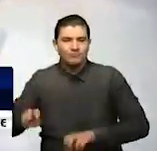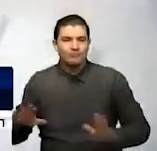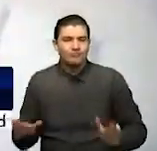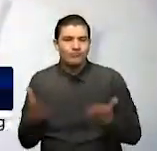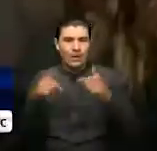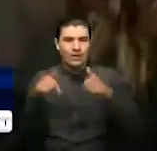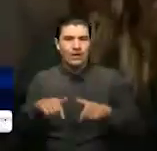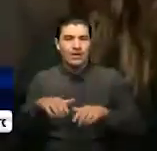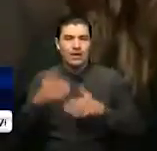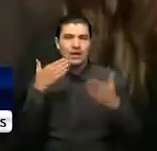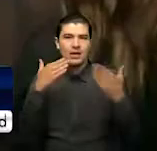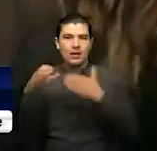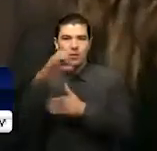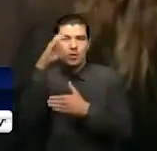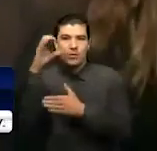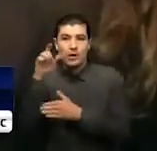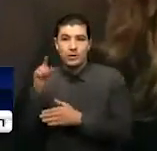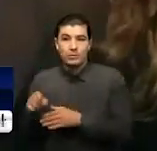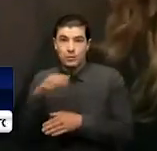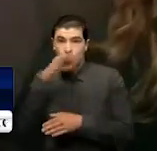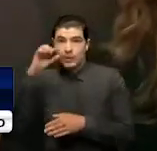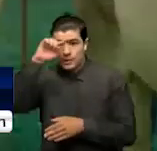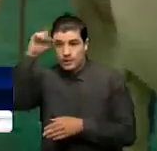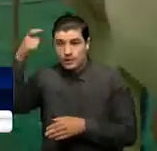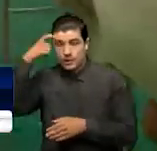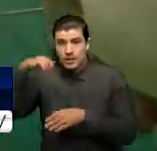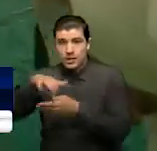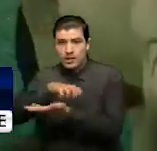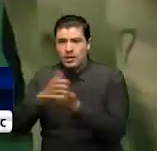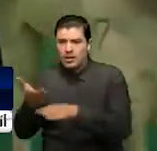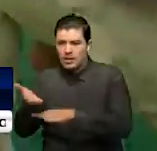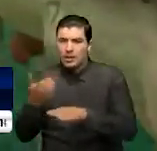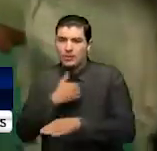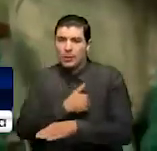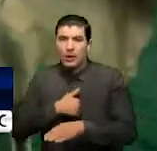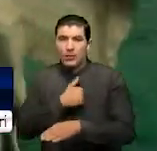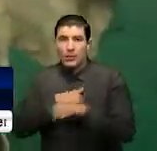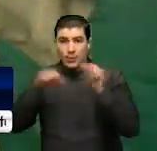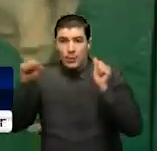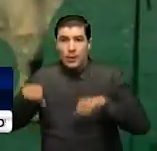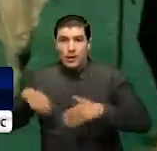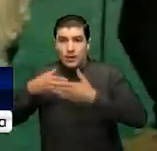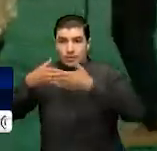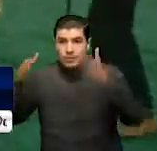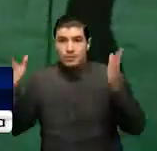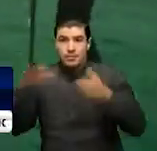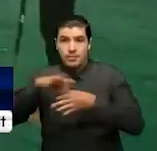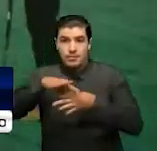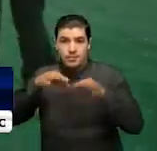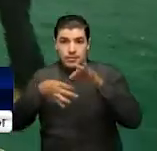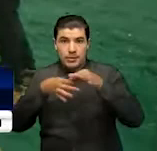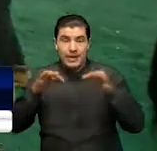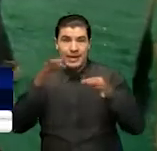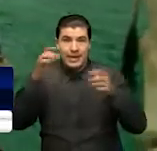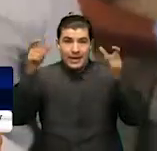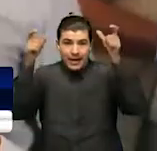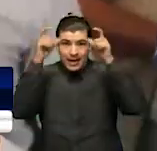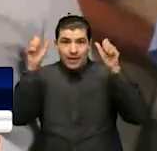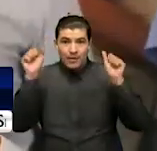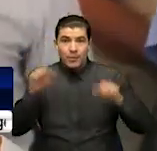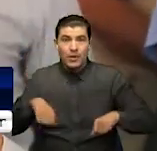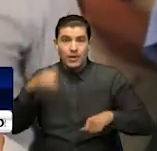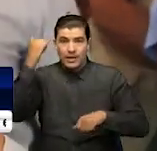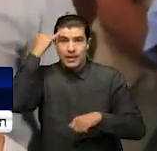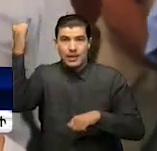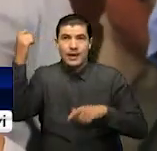gobernador le hizo una petición de apertura los protocolos para exportar material genético para el mundo la idea es tratar de empezar a